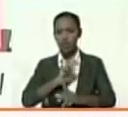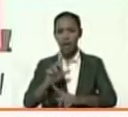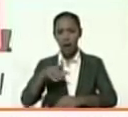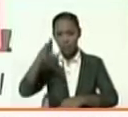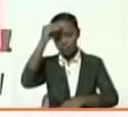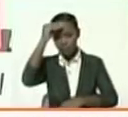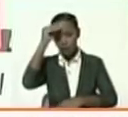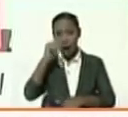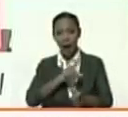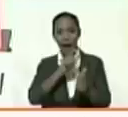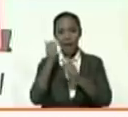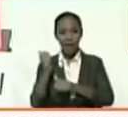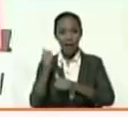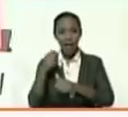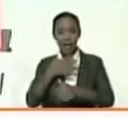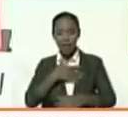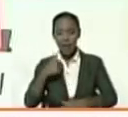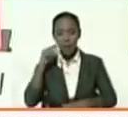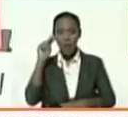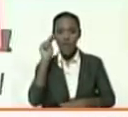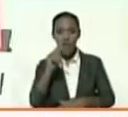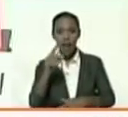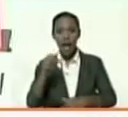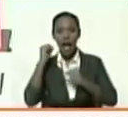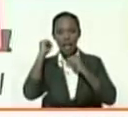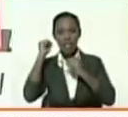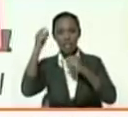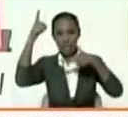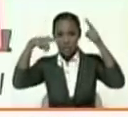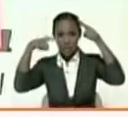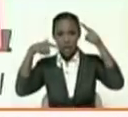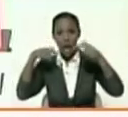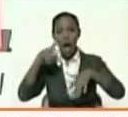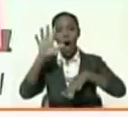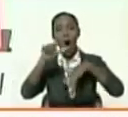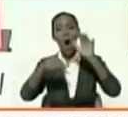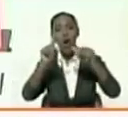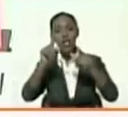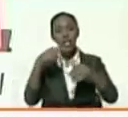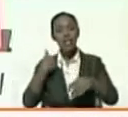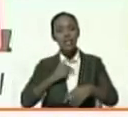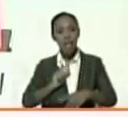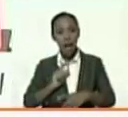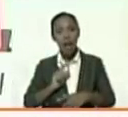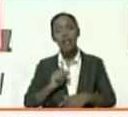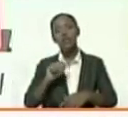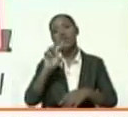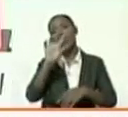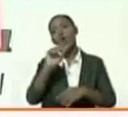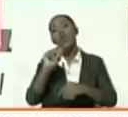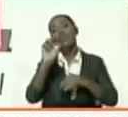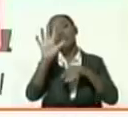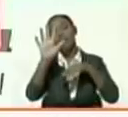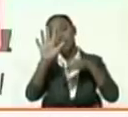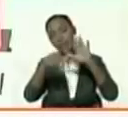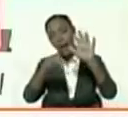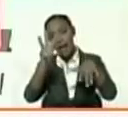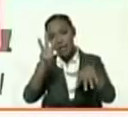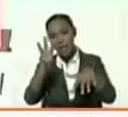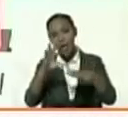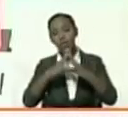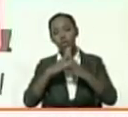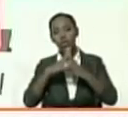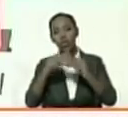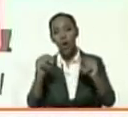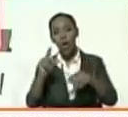aquel queremos ver a Chávez y aquel todo 11 tiene su 13, al 30 de abril todo 11 tiene su 11.